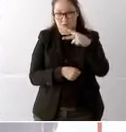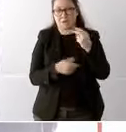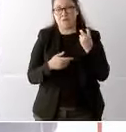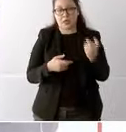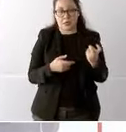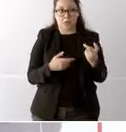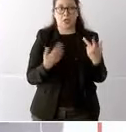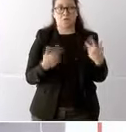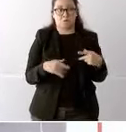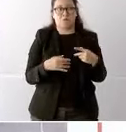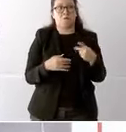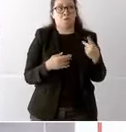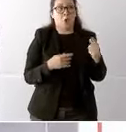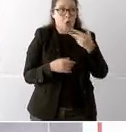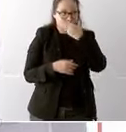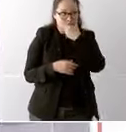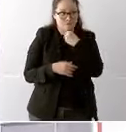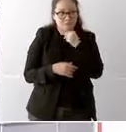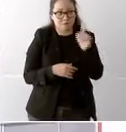un funcionario